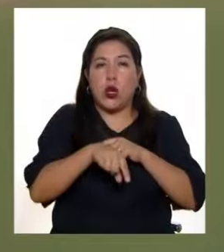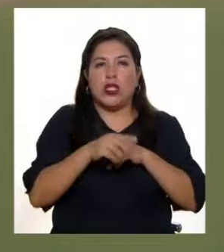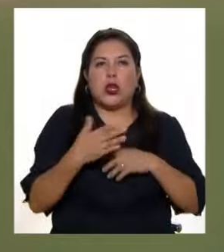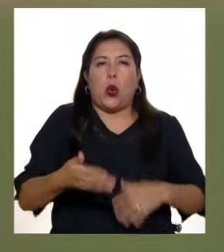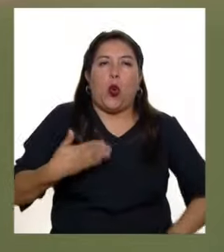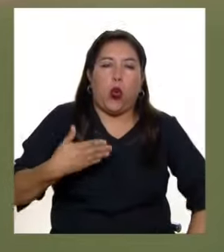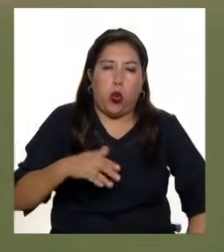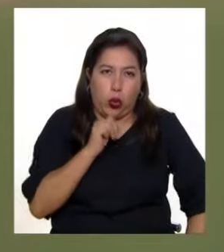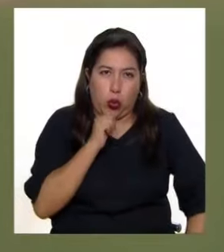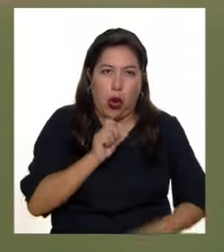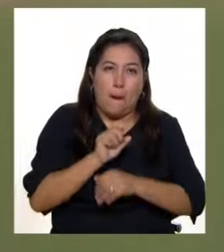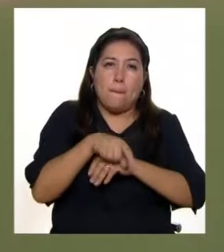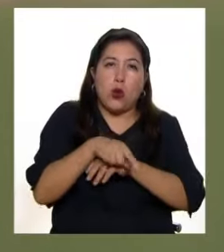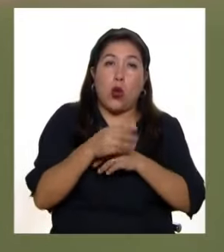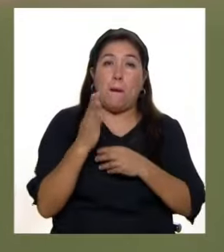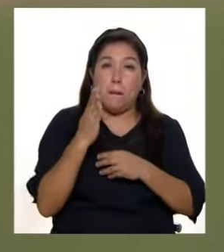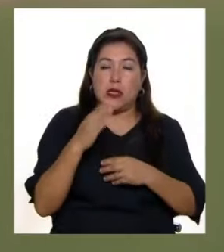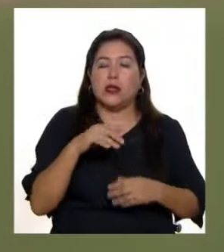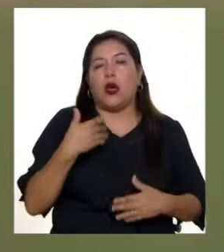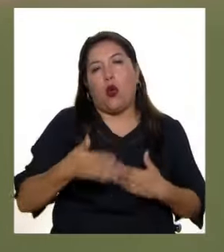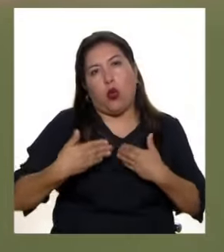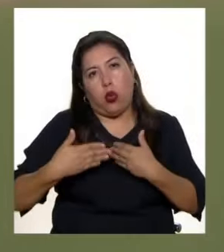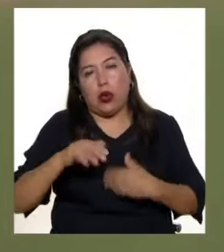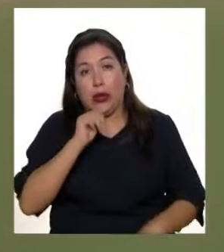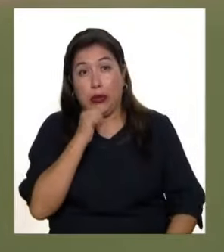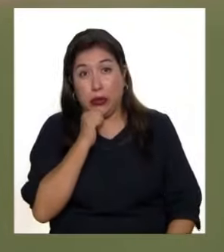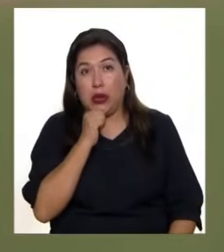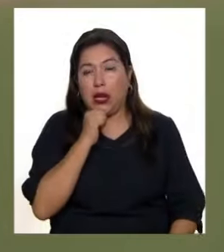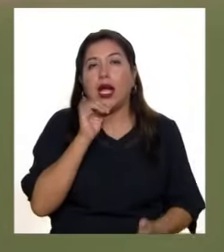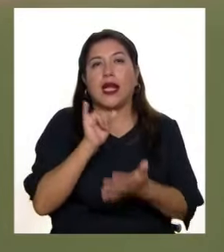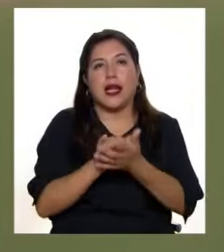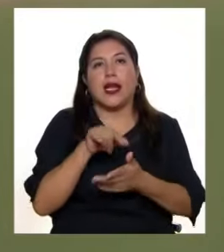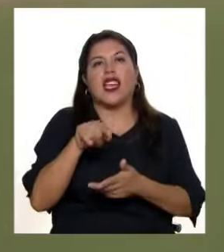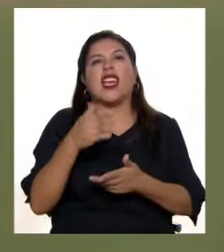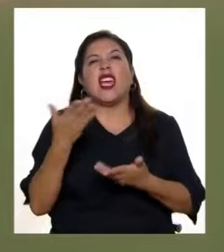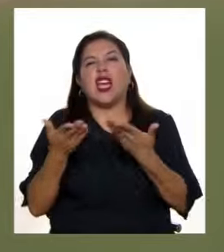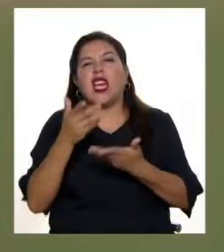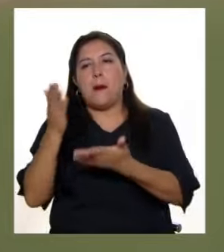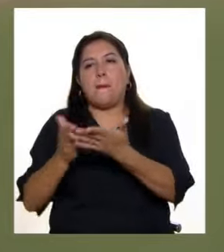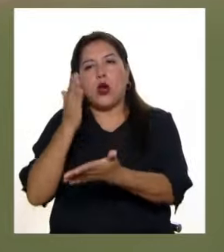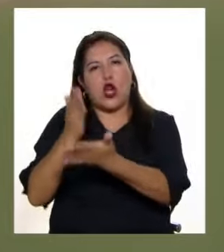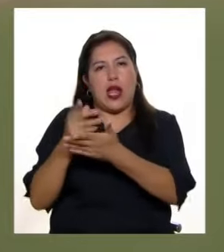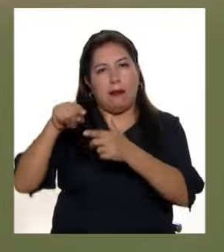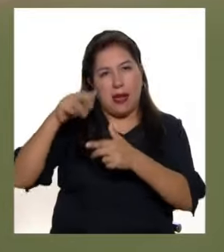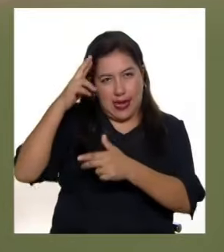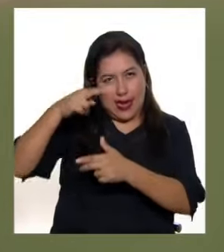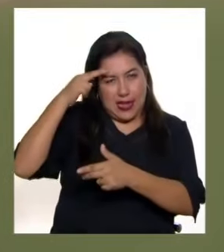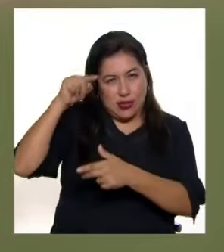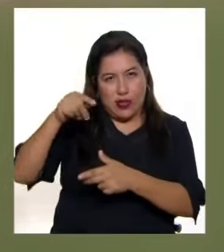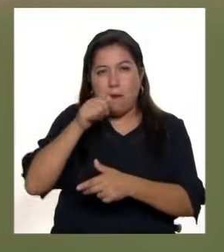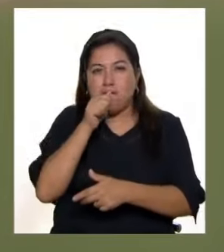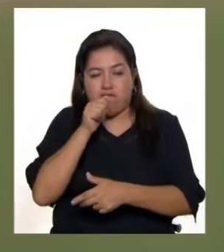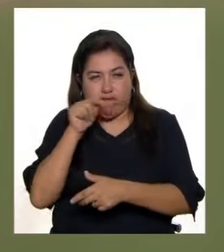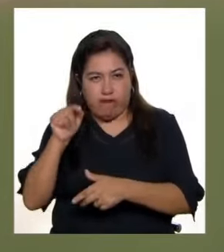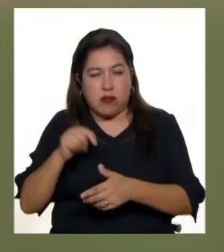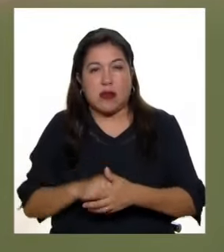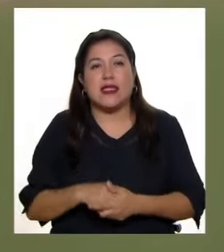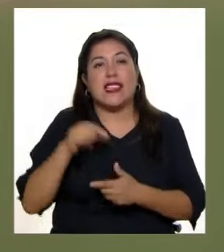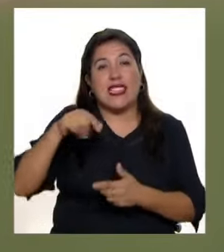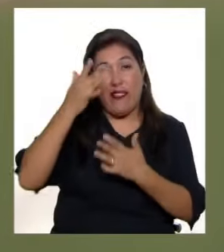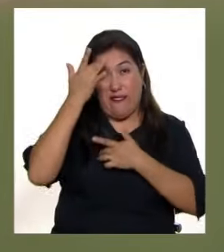orinar. Entonces, en la parte de la prostatitis predominan los problemas inflamatorios. Entonces, los pacientes que tienen prostatitis habitualmente